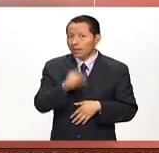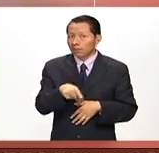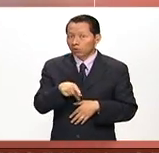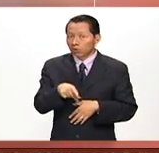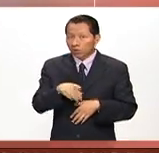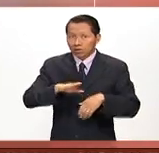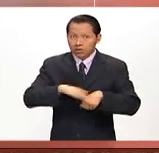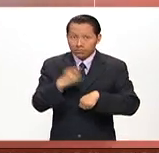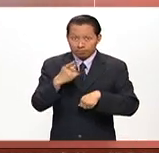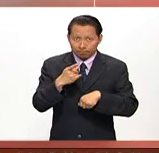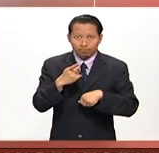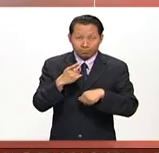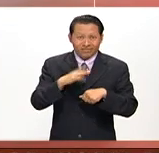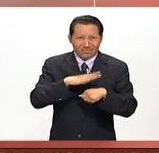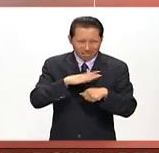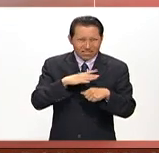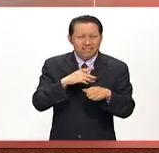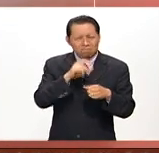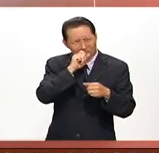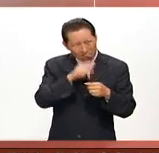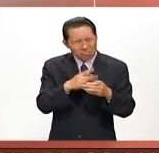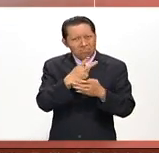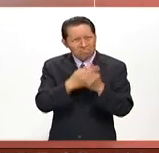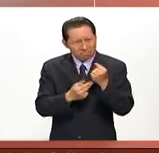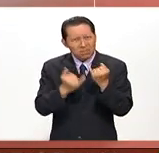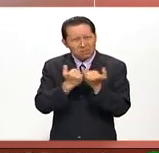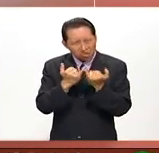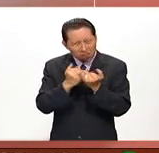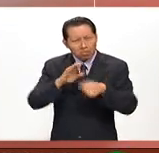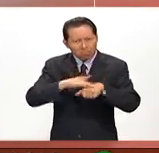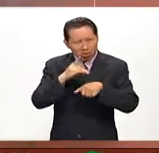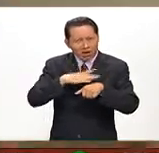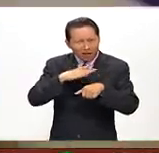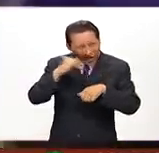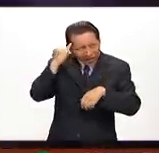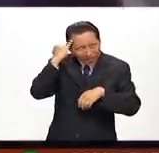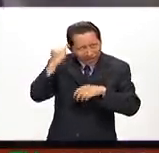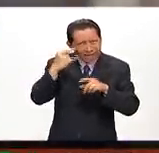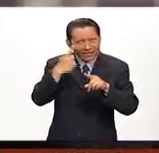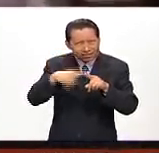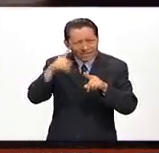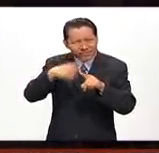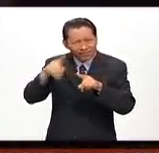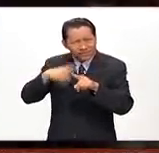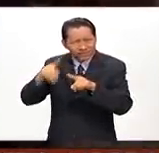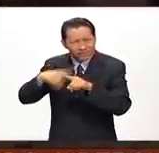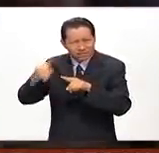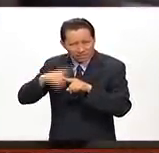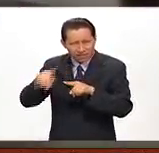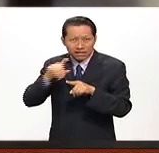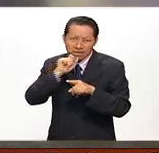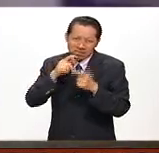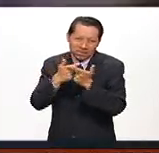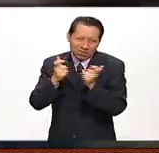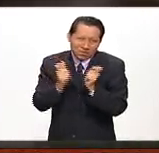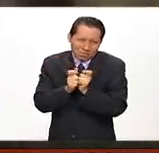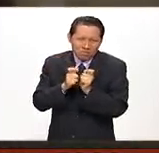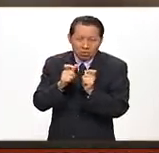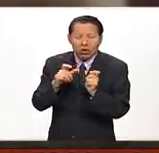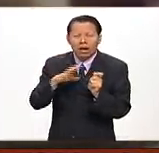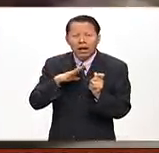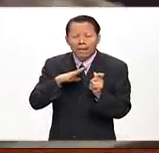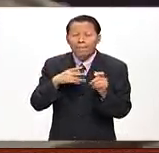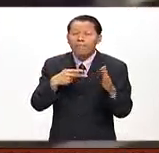Es en donde se están mezclando todas estas ideologías y todos estos radicalismos. Mientras el tema de